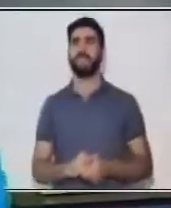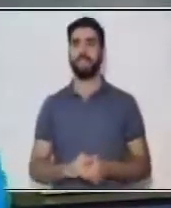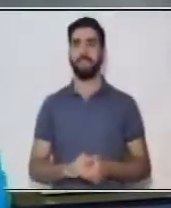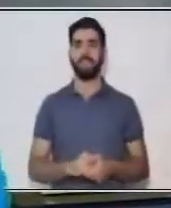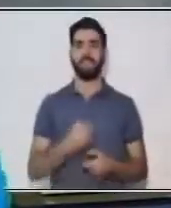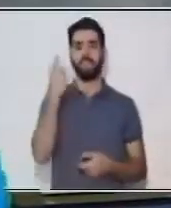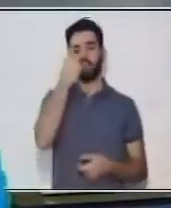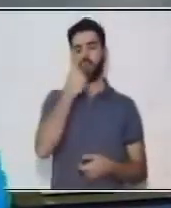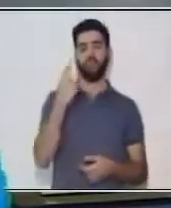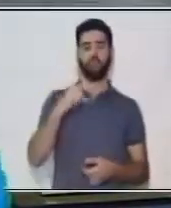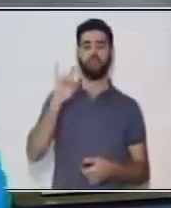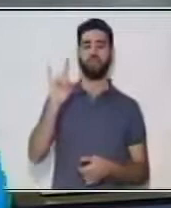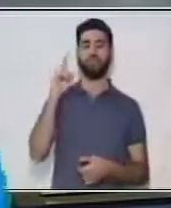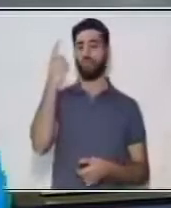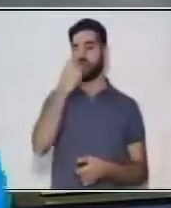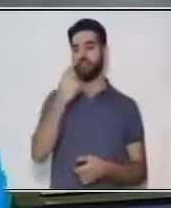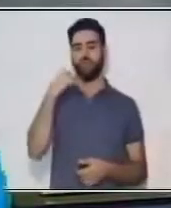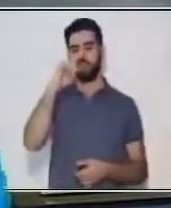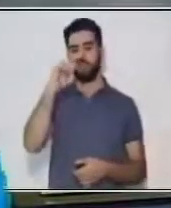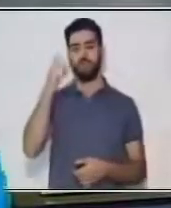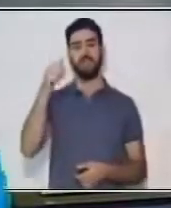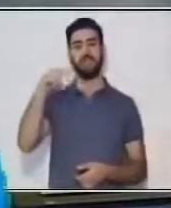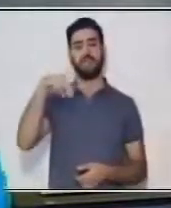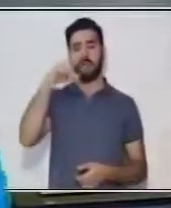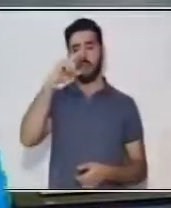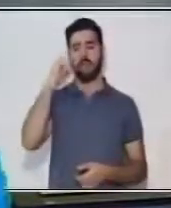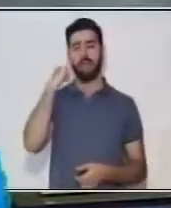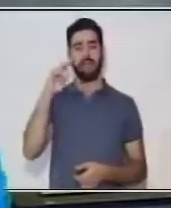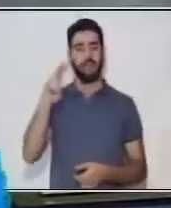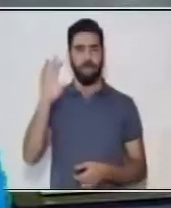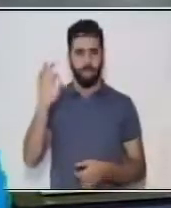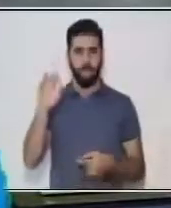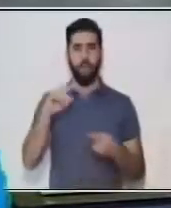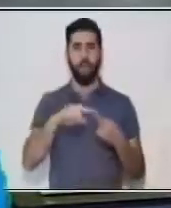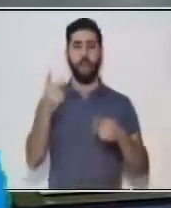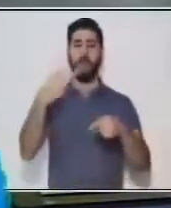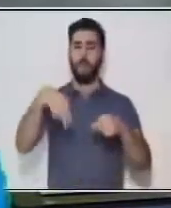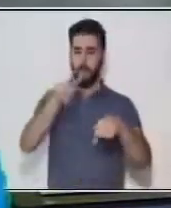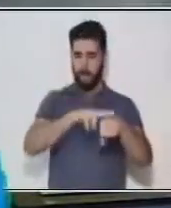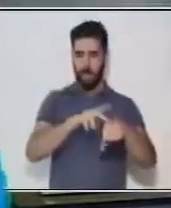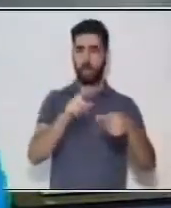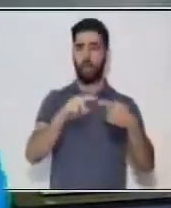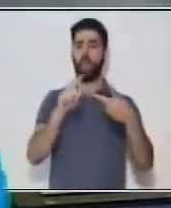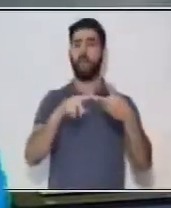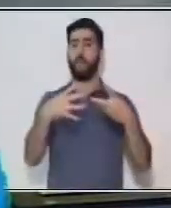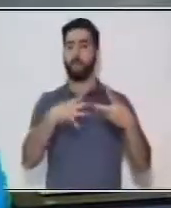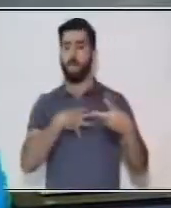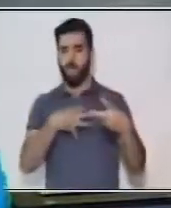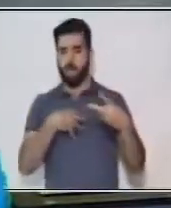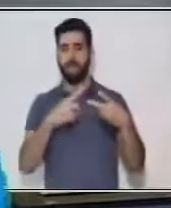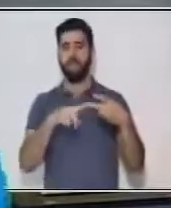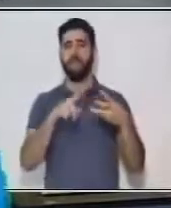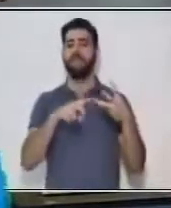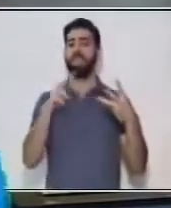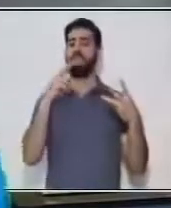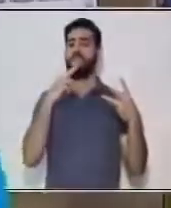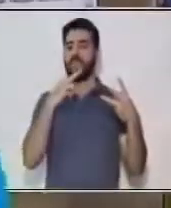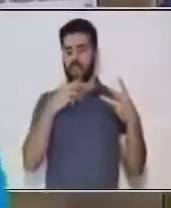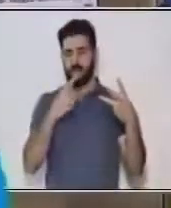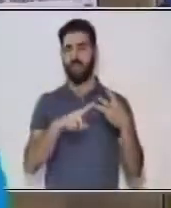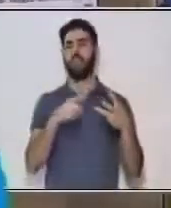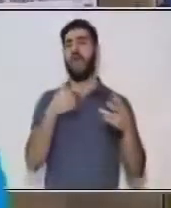porque en todo texto hay sustantivos propios, sustantivos comunes, hay verbos, hay adjetivos,